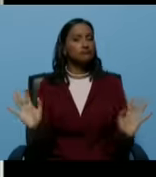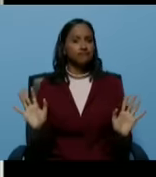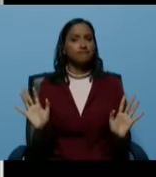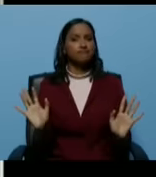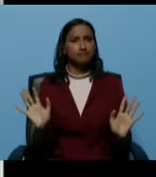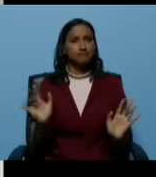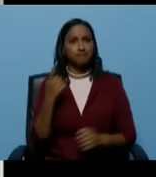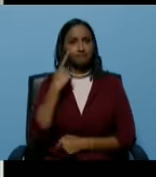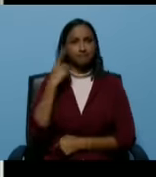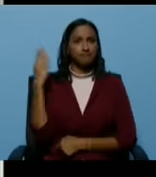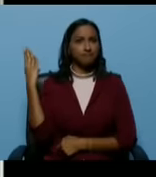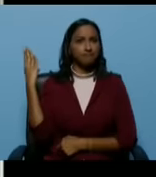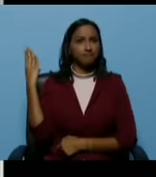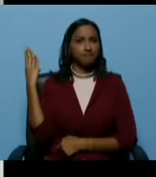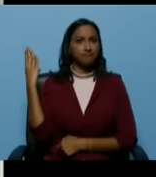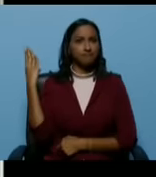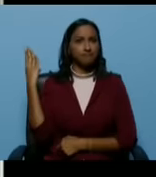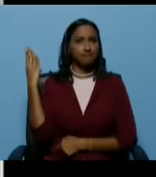de una forma